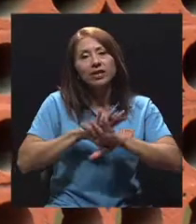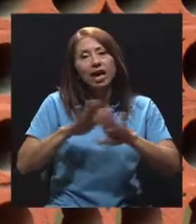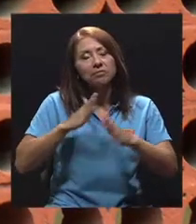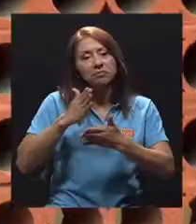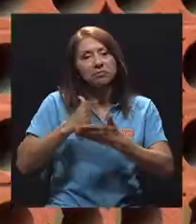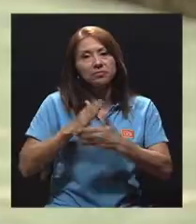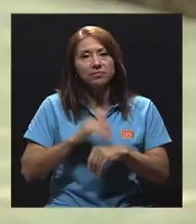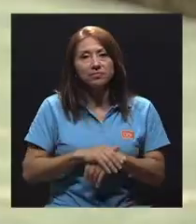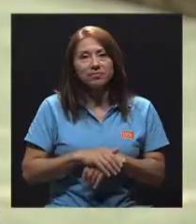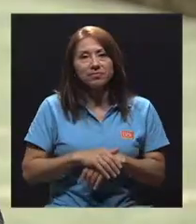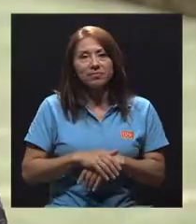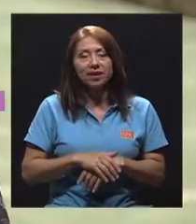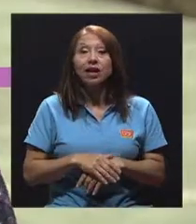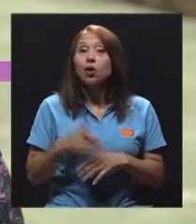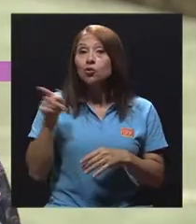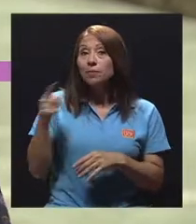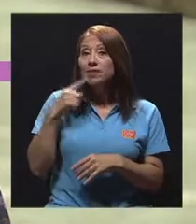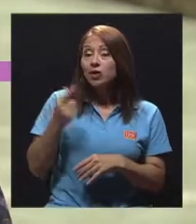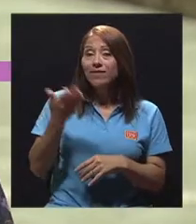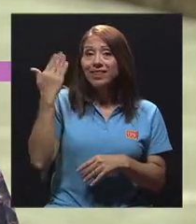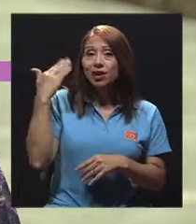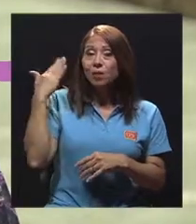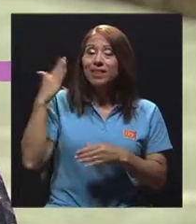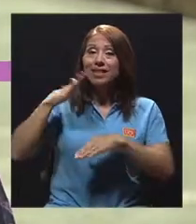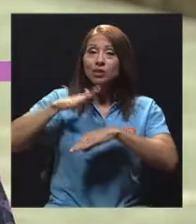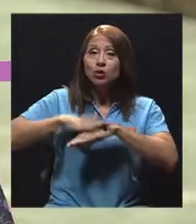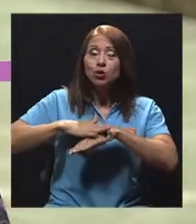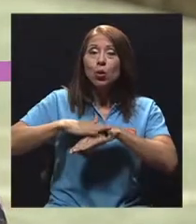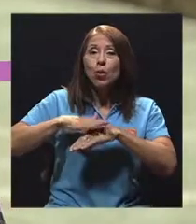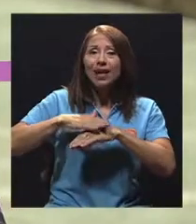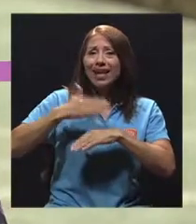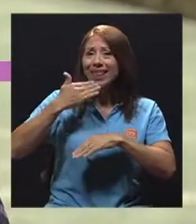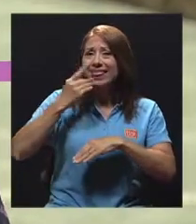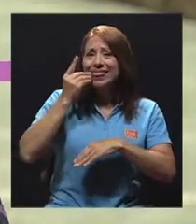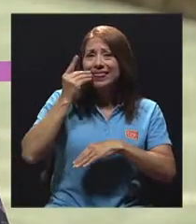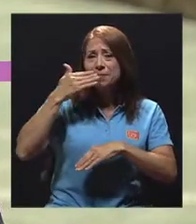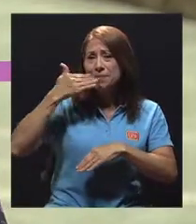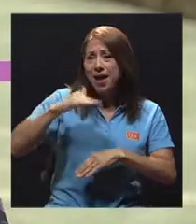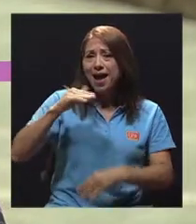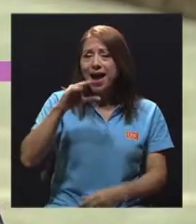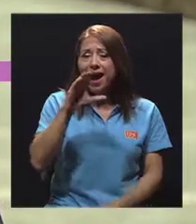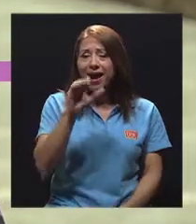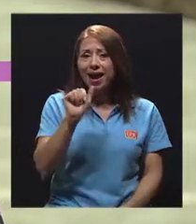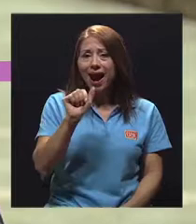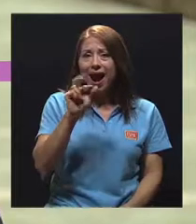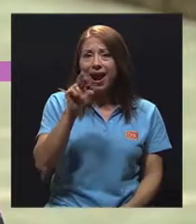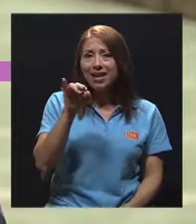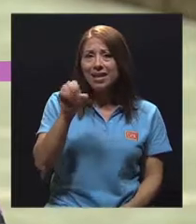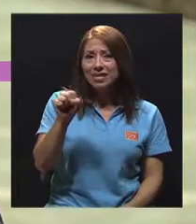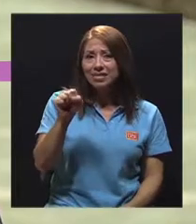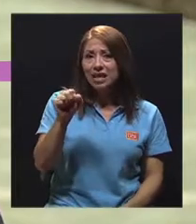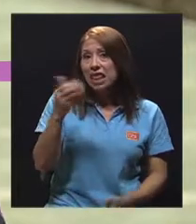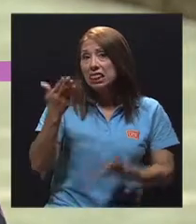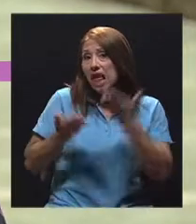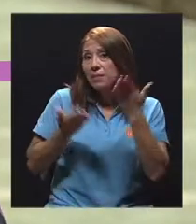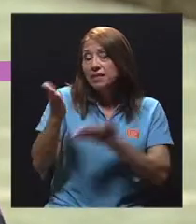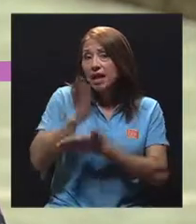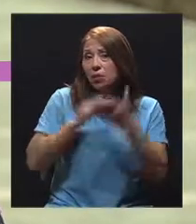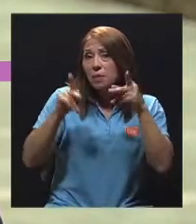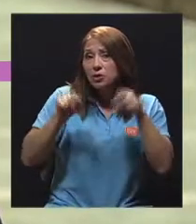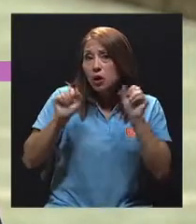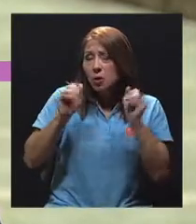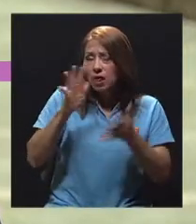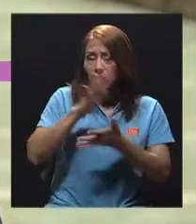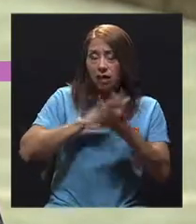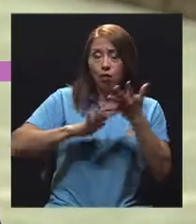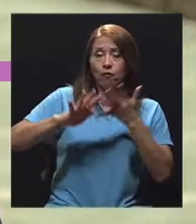la hipersensibilidad dental. Cuando usted mencionaba anteriormente lo de la carie, uh-huh. ¿podría ser que una persona sienta que haya esa confusión de que ese